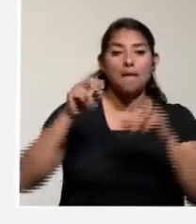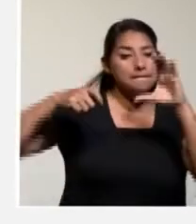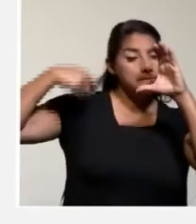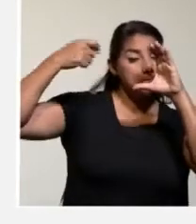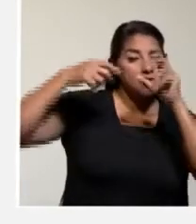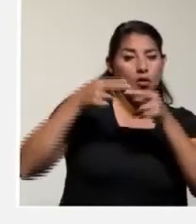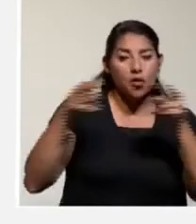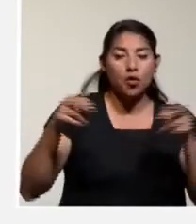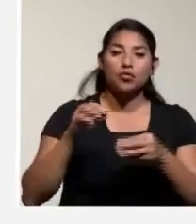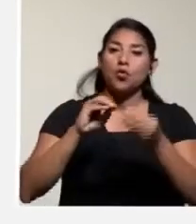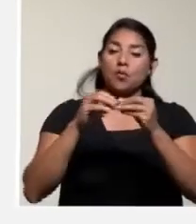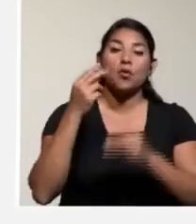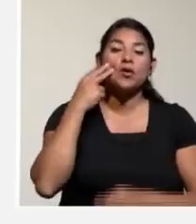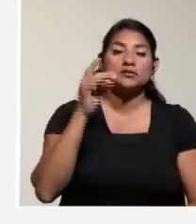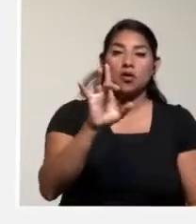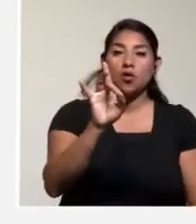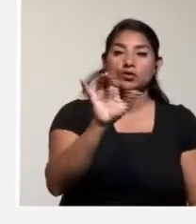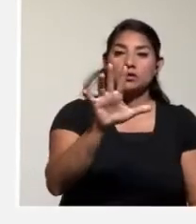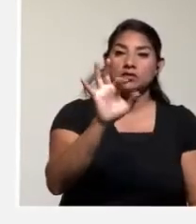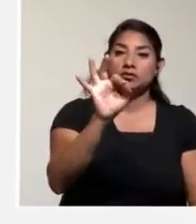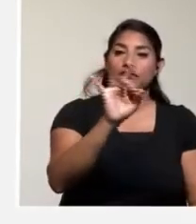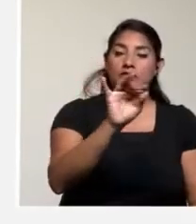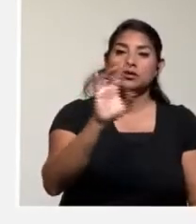al número de WhatsApp